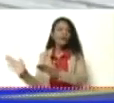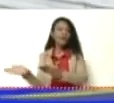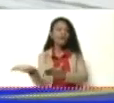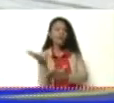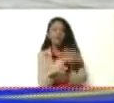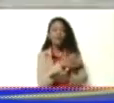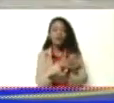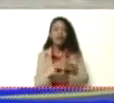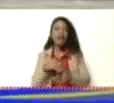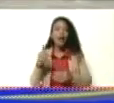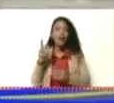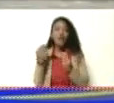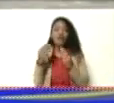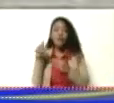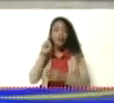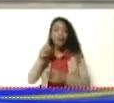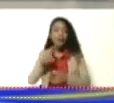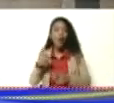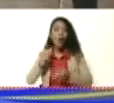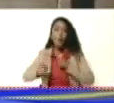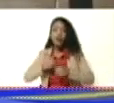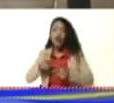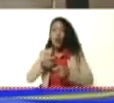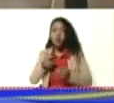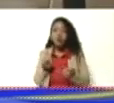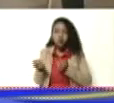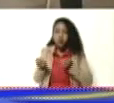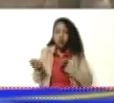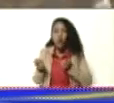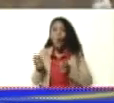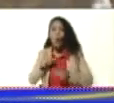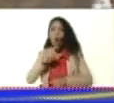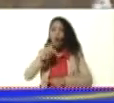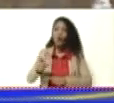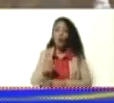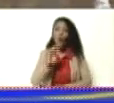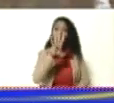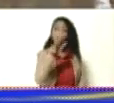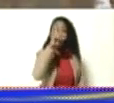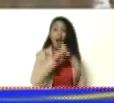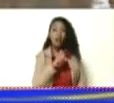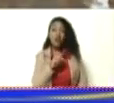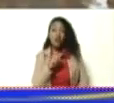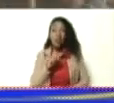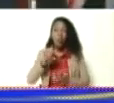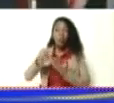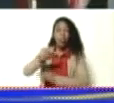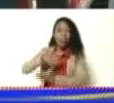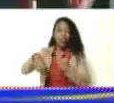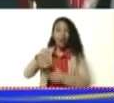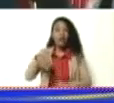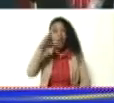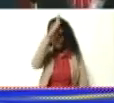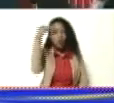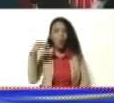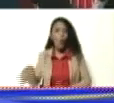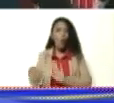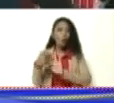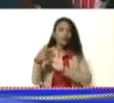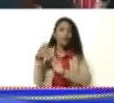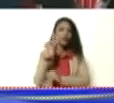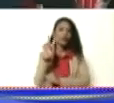tanta manipulación, a tanto odio, después de 4 años de crueldad trumpista contra